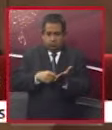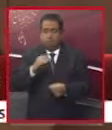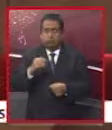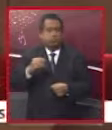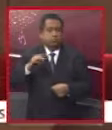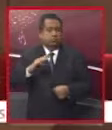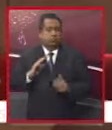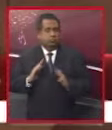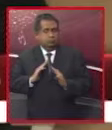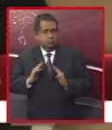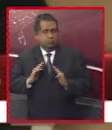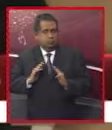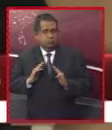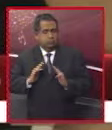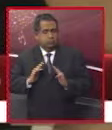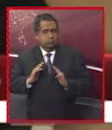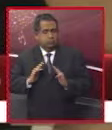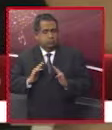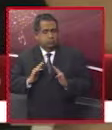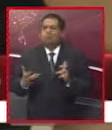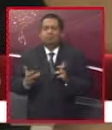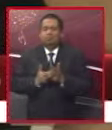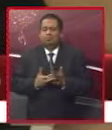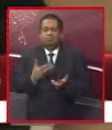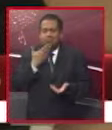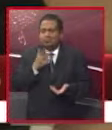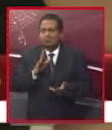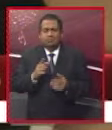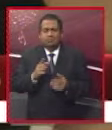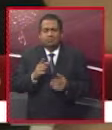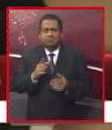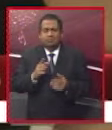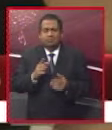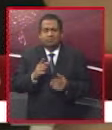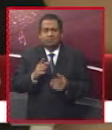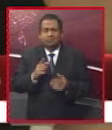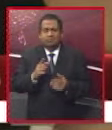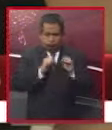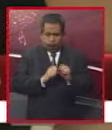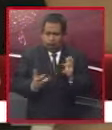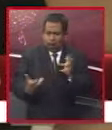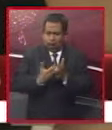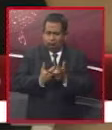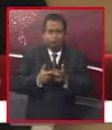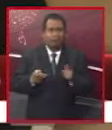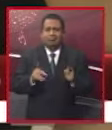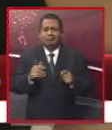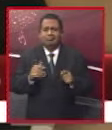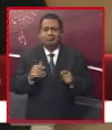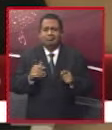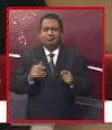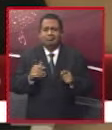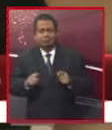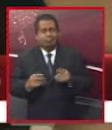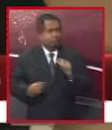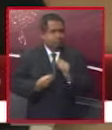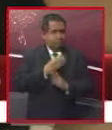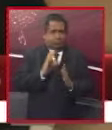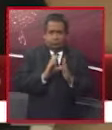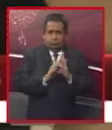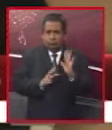Código de Justicia Militar, por no estar ya de acuerdo con el nuevo sistema de justicia penal acusatorio que establece